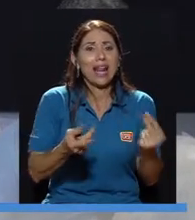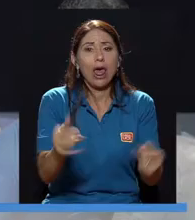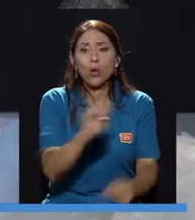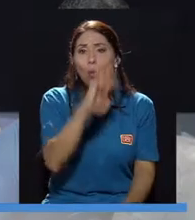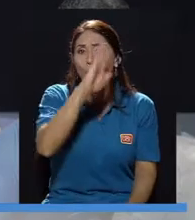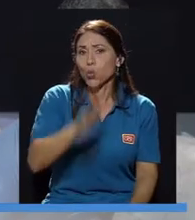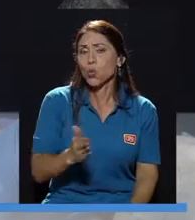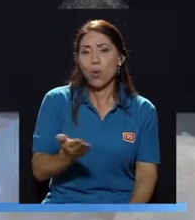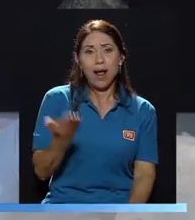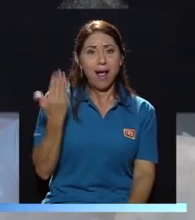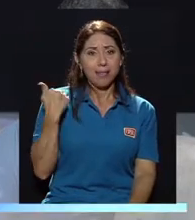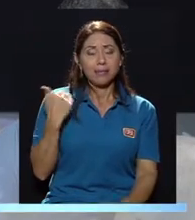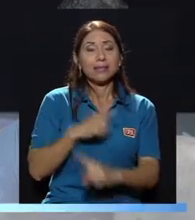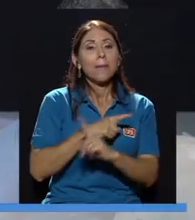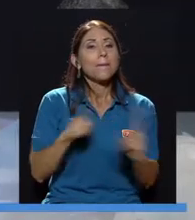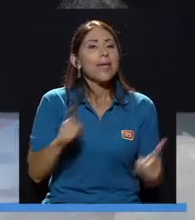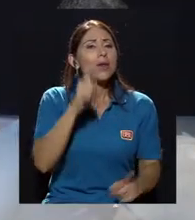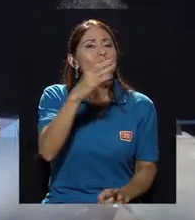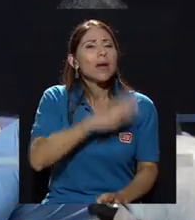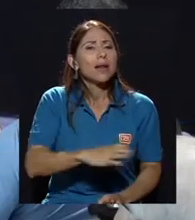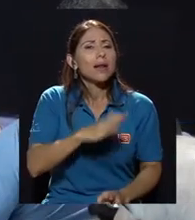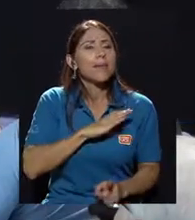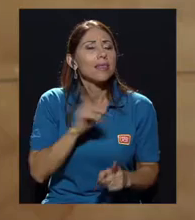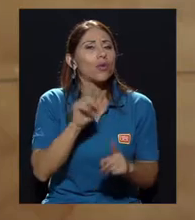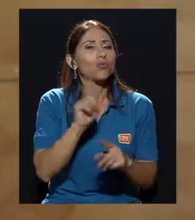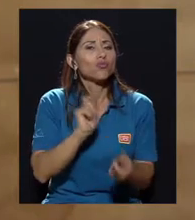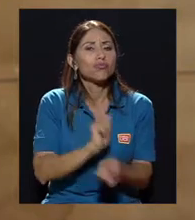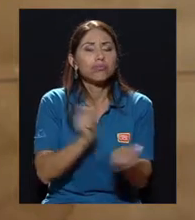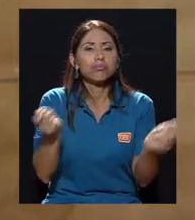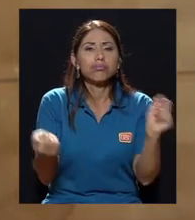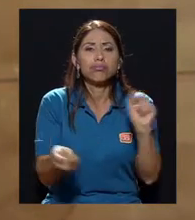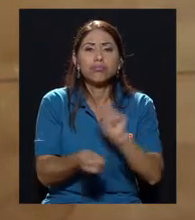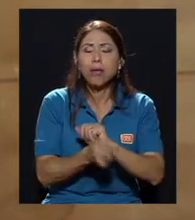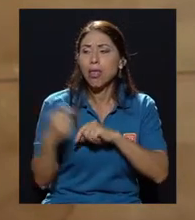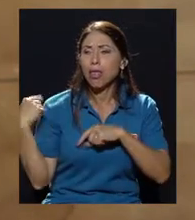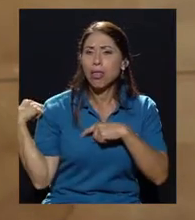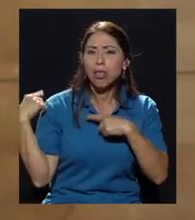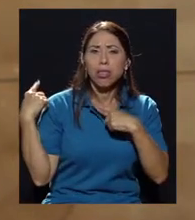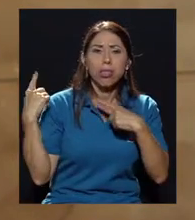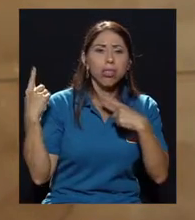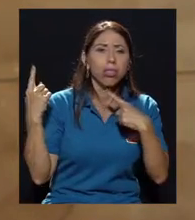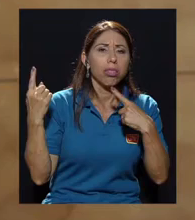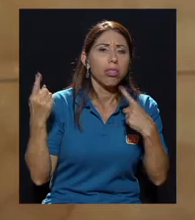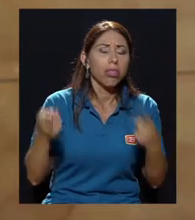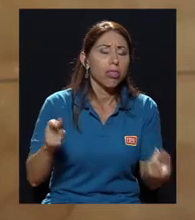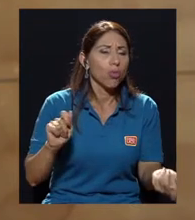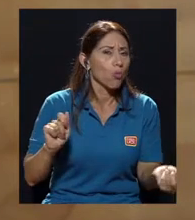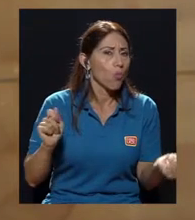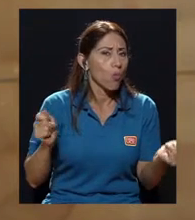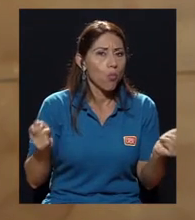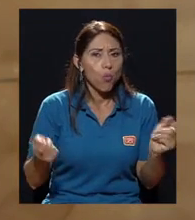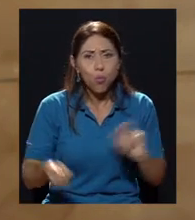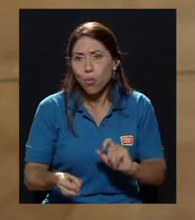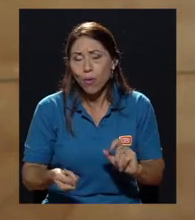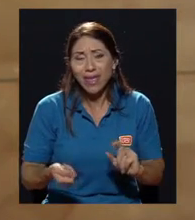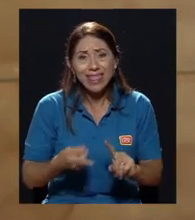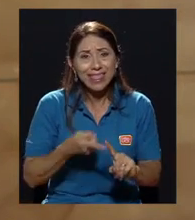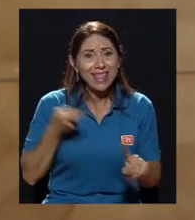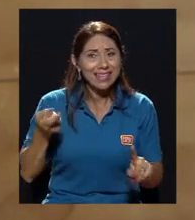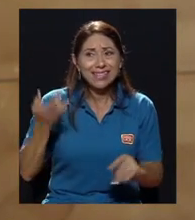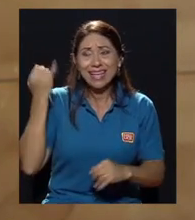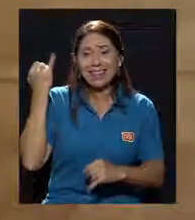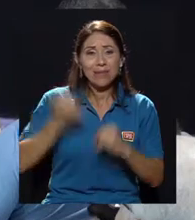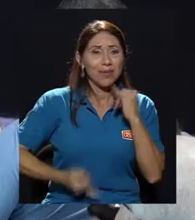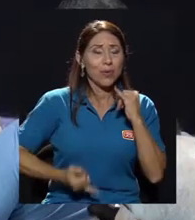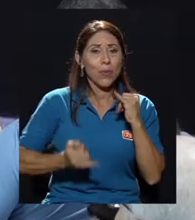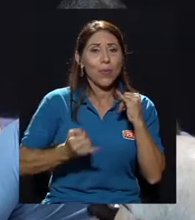la historia. Pero un elemento no cambia y no ha cambiado desde que